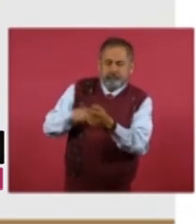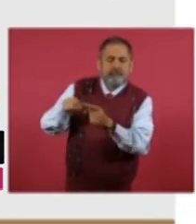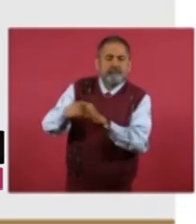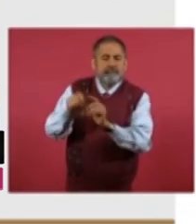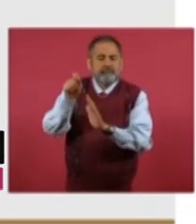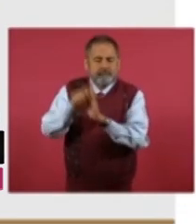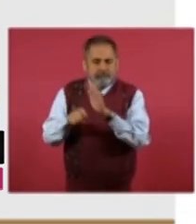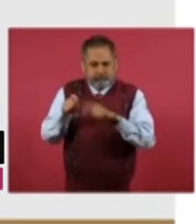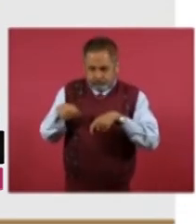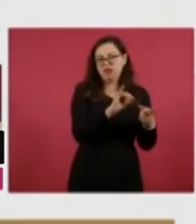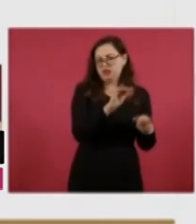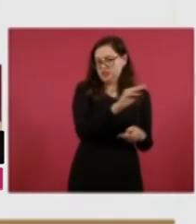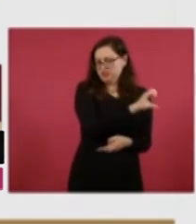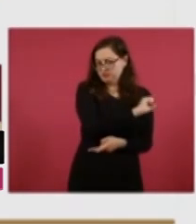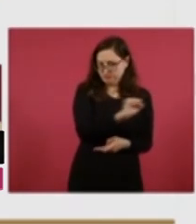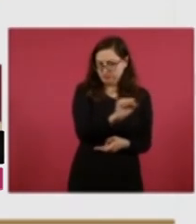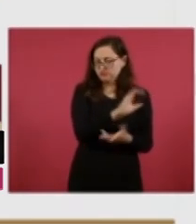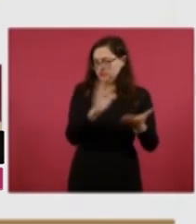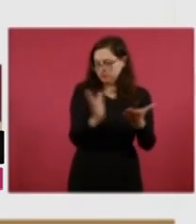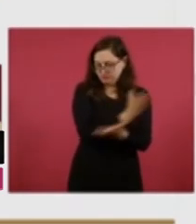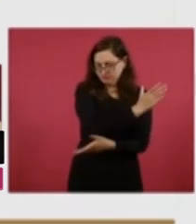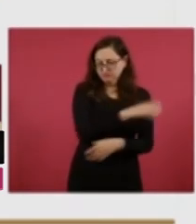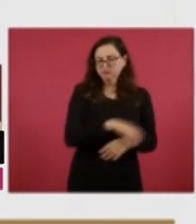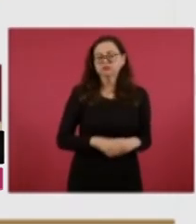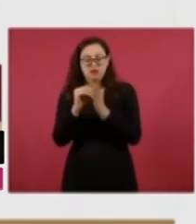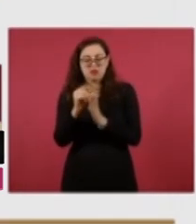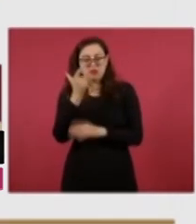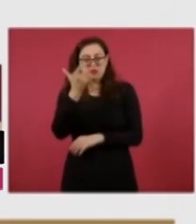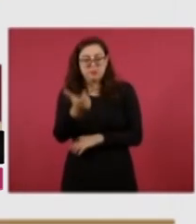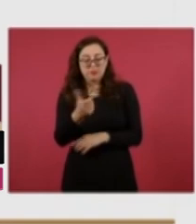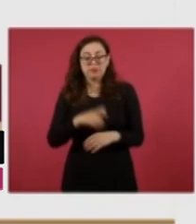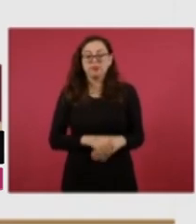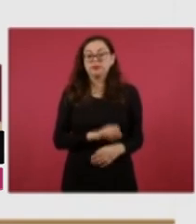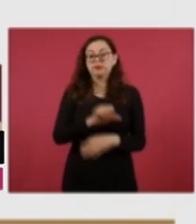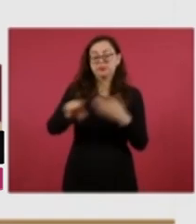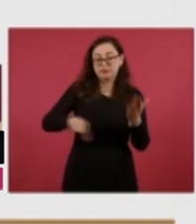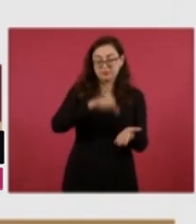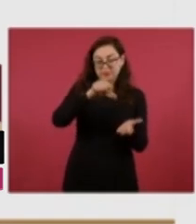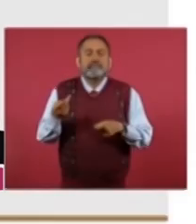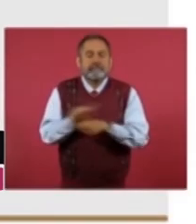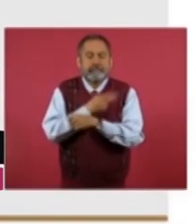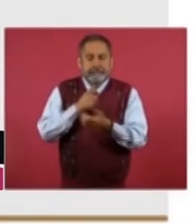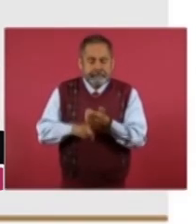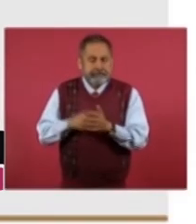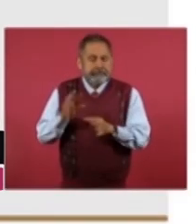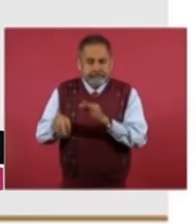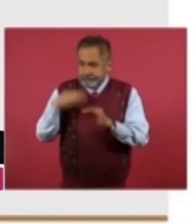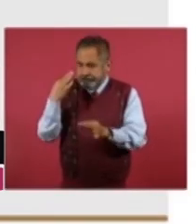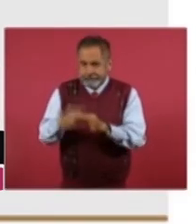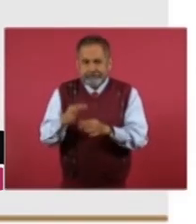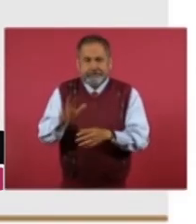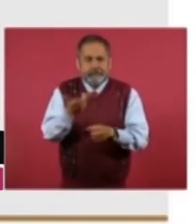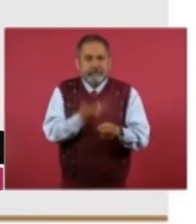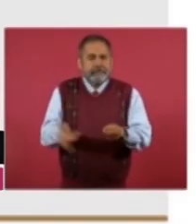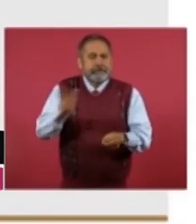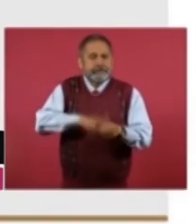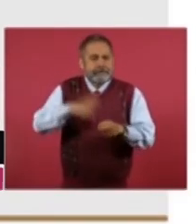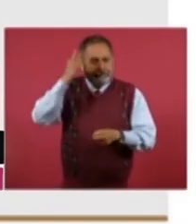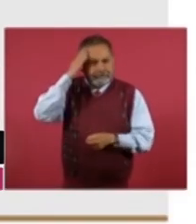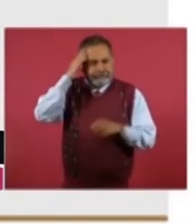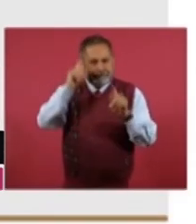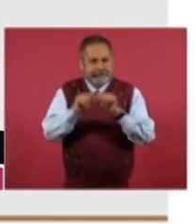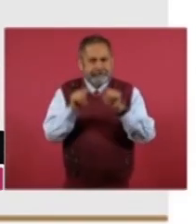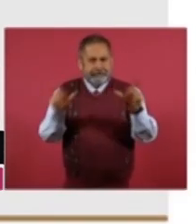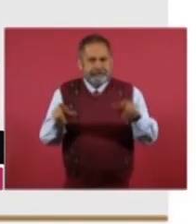que atienden en el primer nivel, con lo que ya se cuenta con 112 centros de salud trabajando de lunes a domingo. Está en operaciones el Hospital General de Tlaxcala,